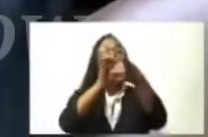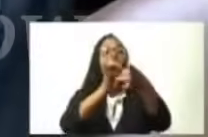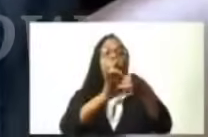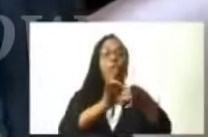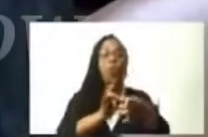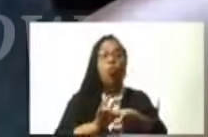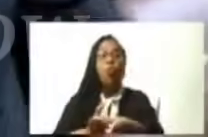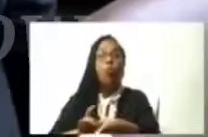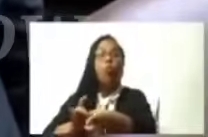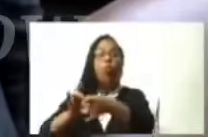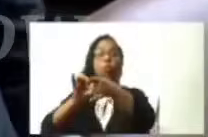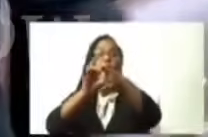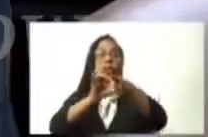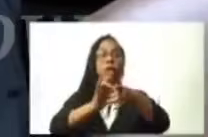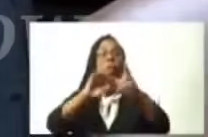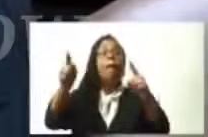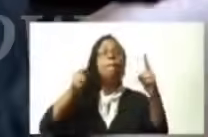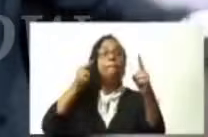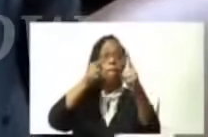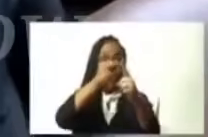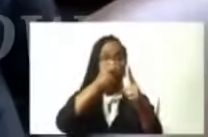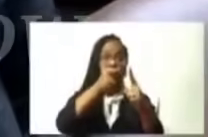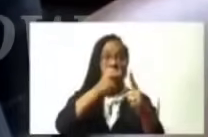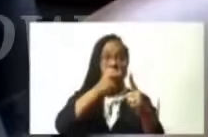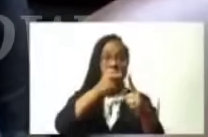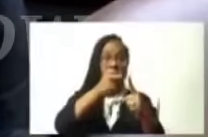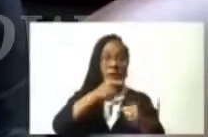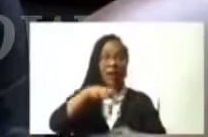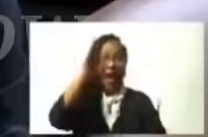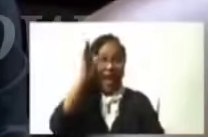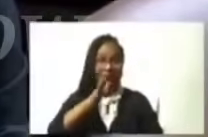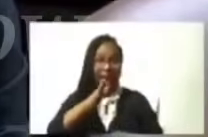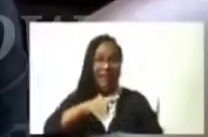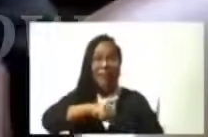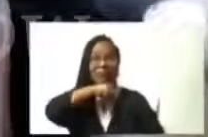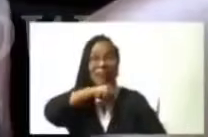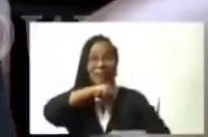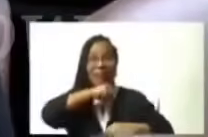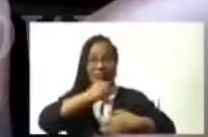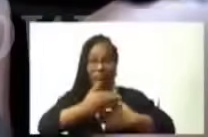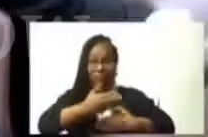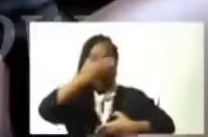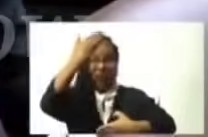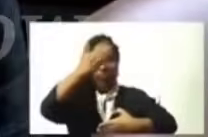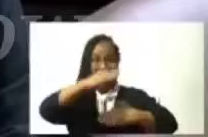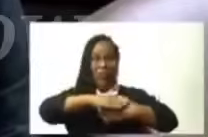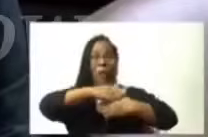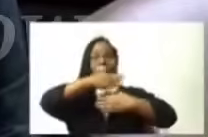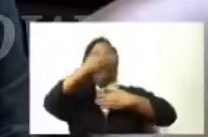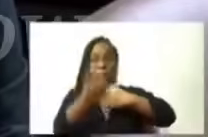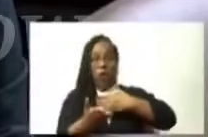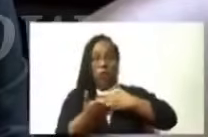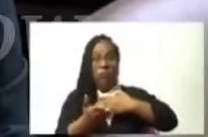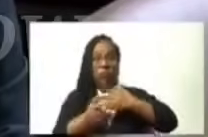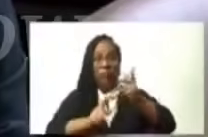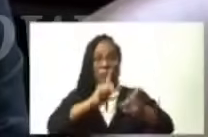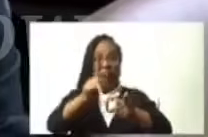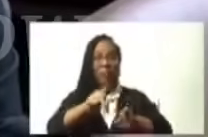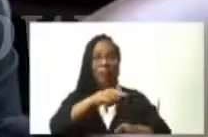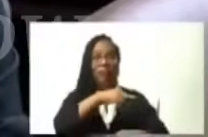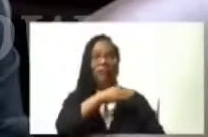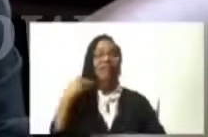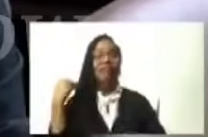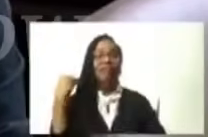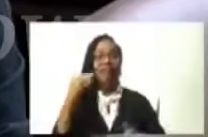unirse en un propósito, que eso que se cayó, que mató 9 personas, esa pared, la 27, no fue ni siquiera hecha en este gobierno. Que